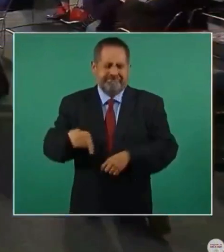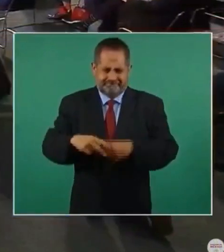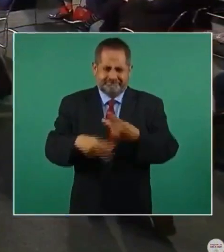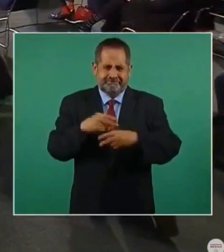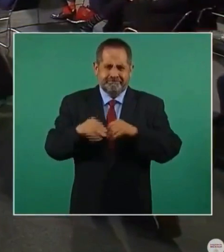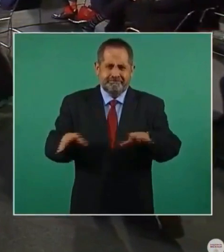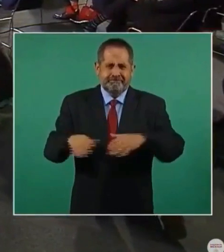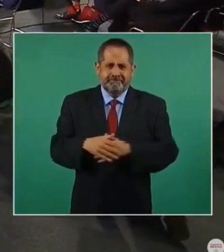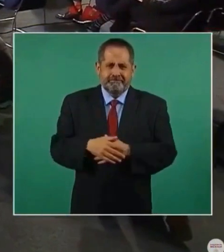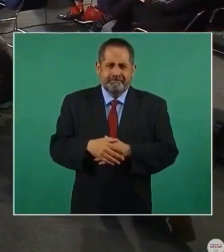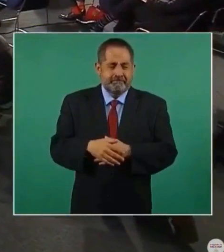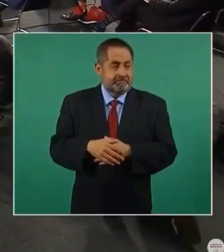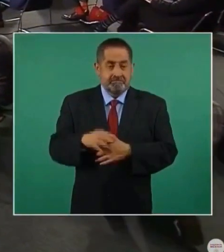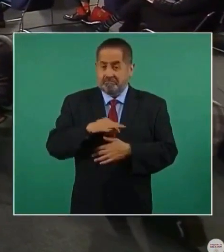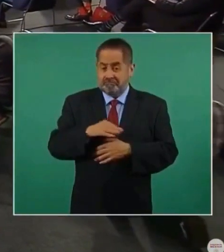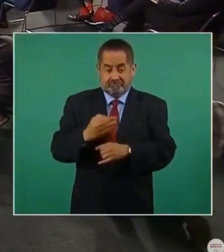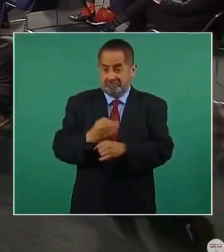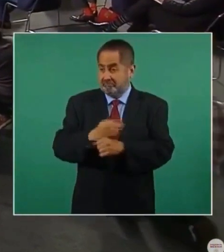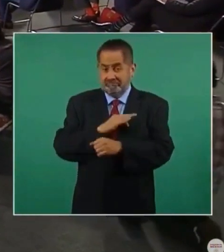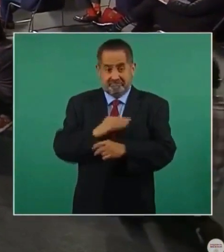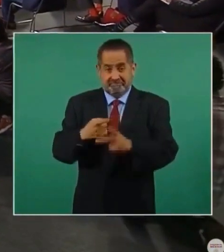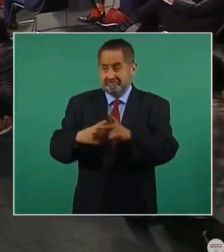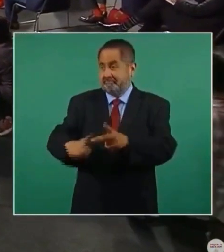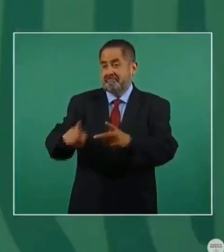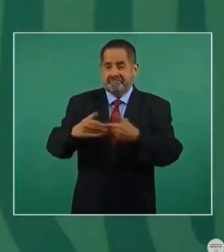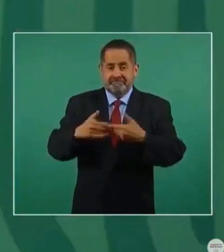Ya hasta la puedo inaugurar.